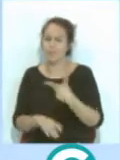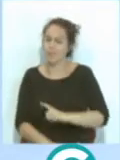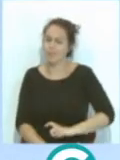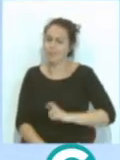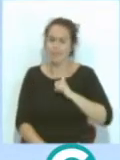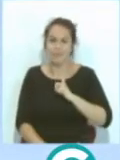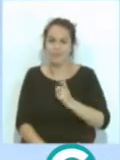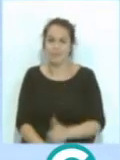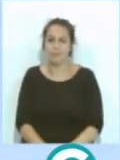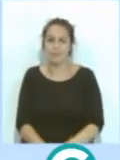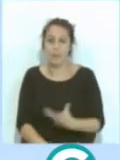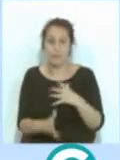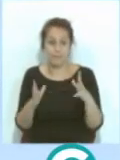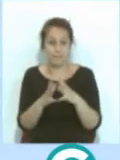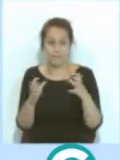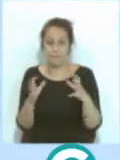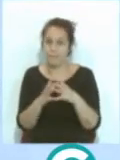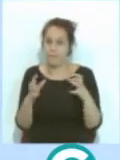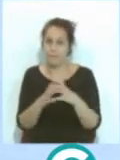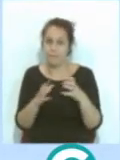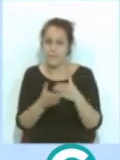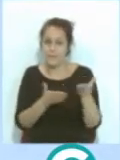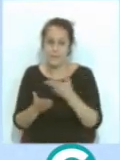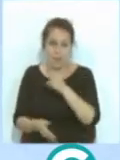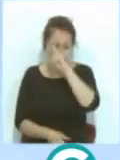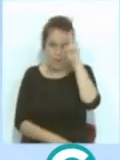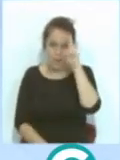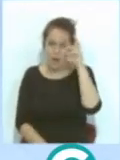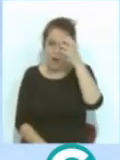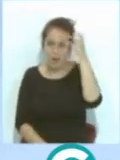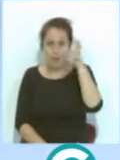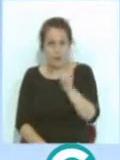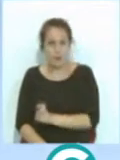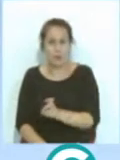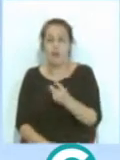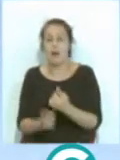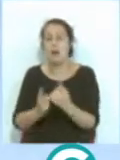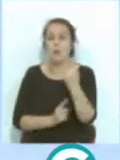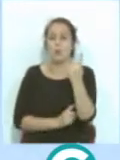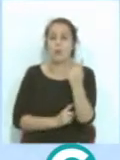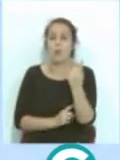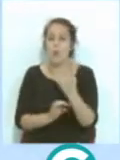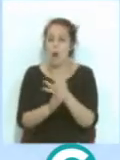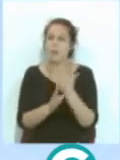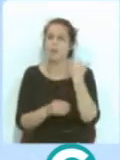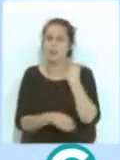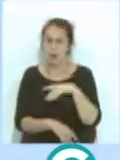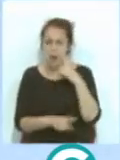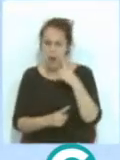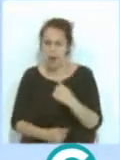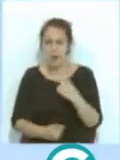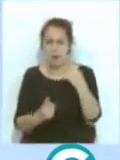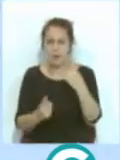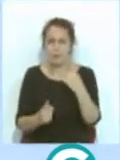alto, con unas ganas también de recibir al Real Madrid. Algunos de ellos jugaron ya por primera